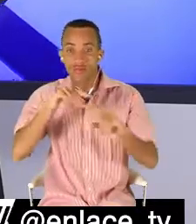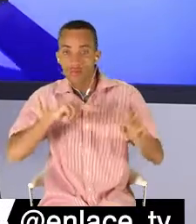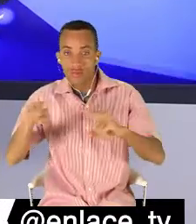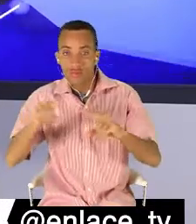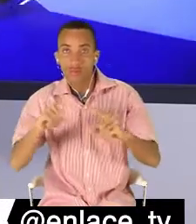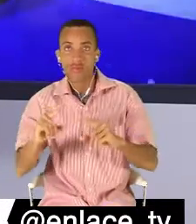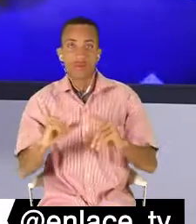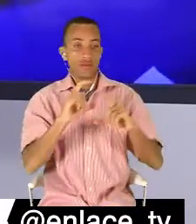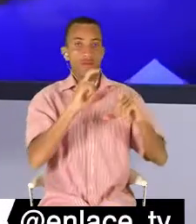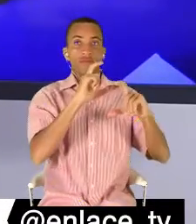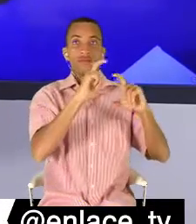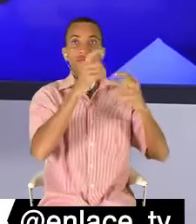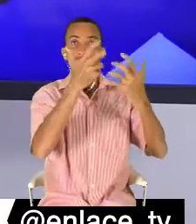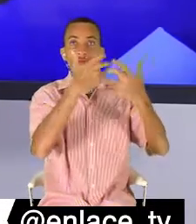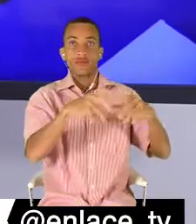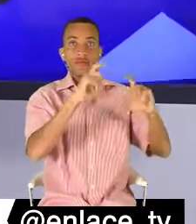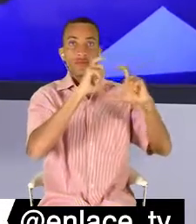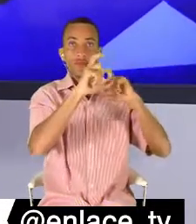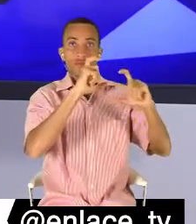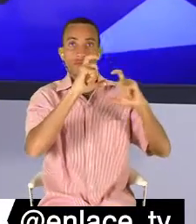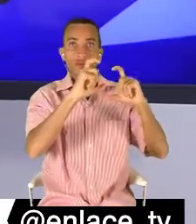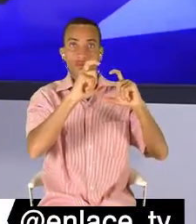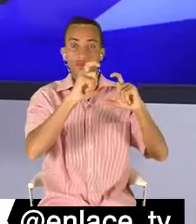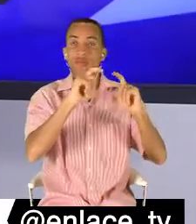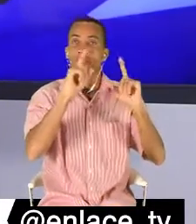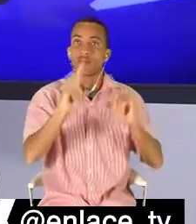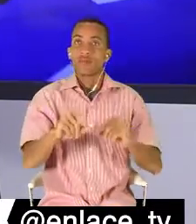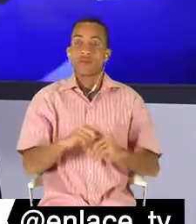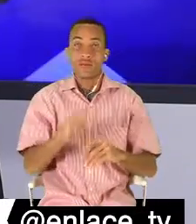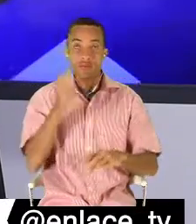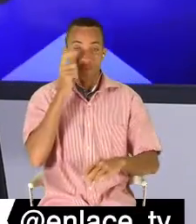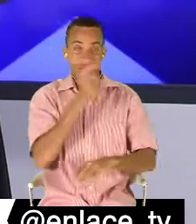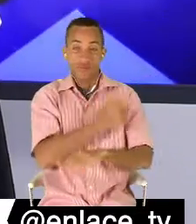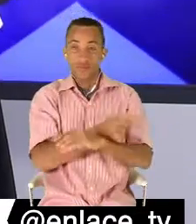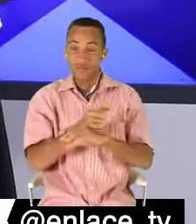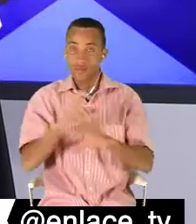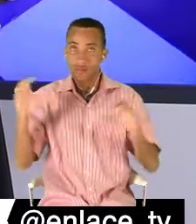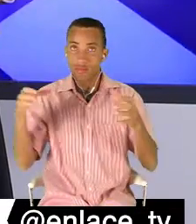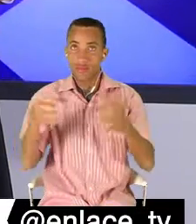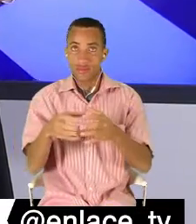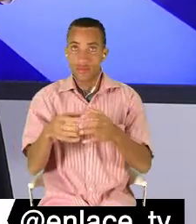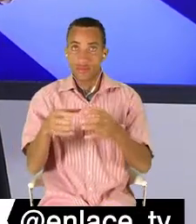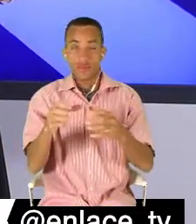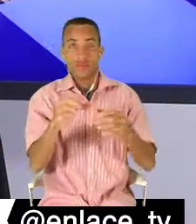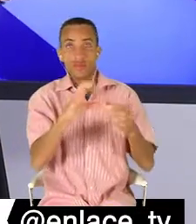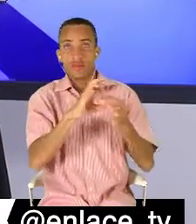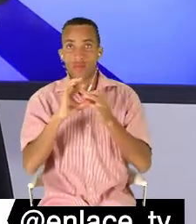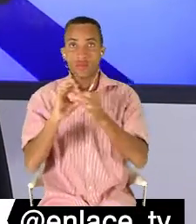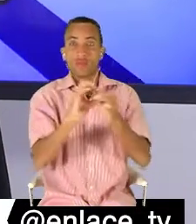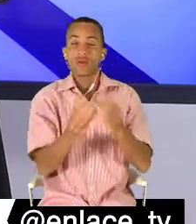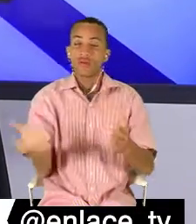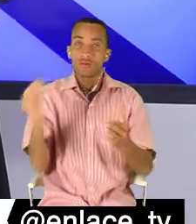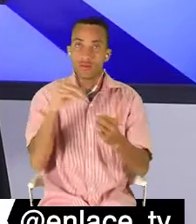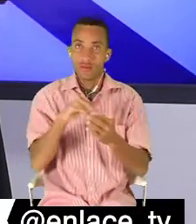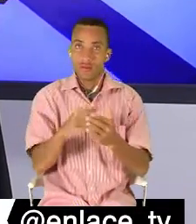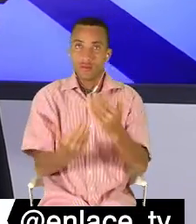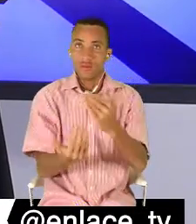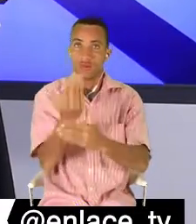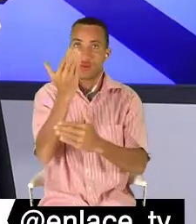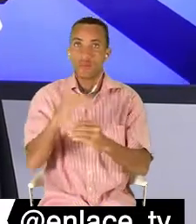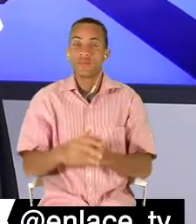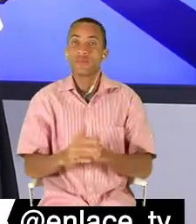posesionará este viernes. La Superintendencia de Sociedades había ordenado cumplir nuevamente con esta elección. Y en otras